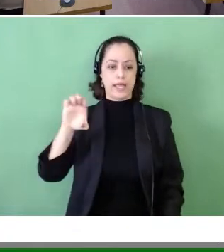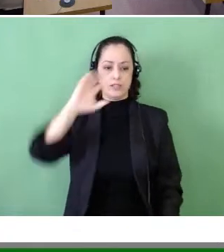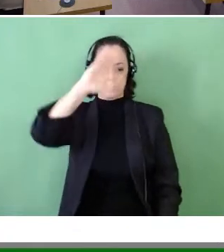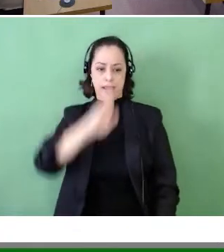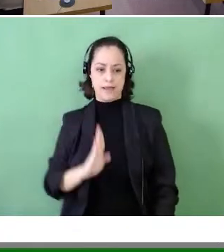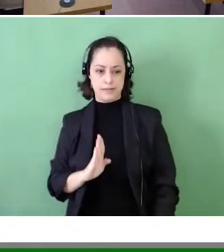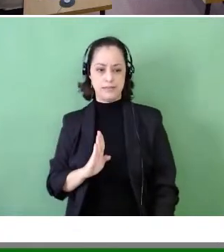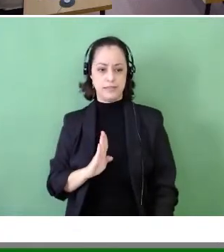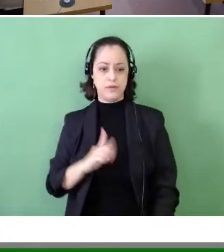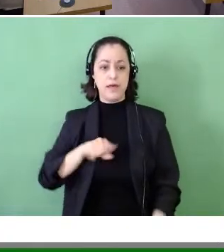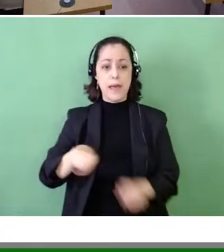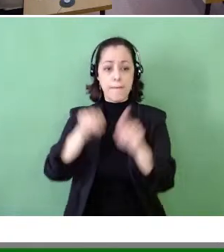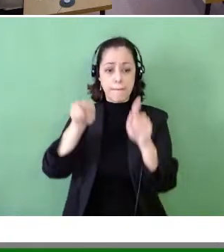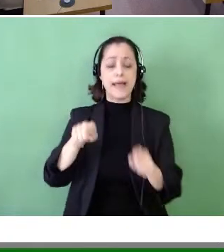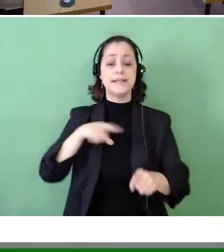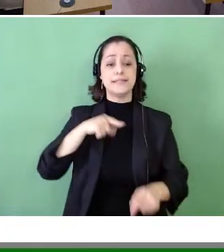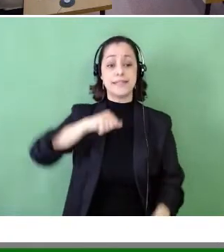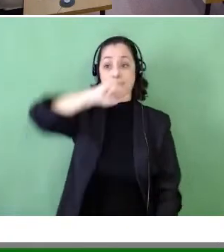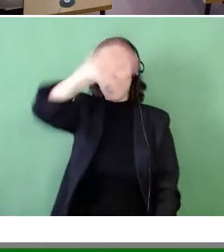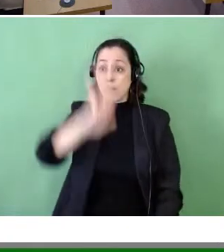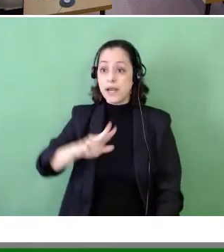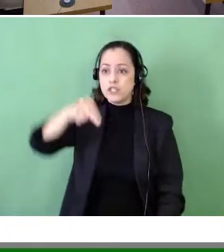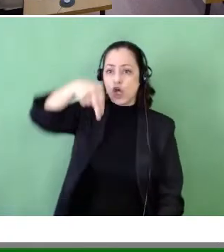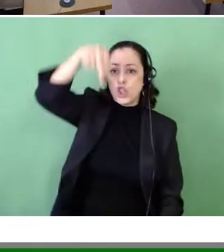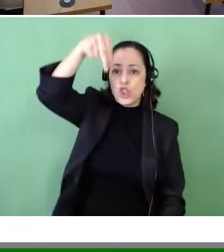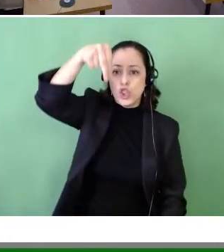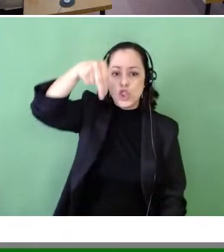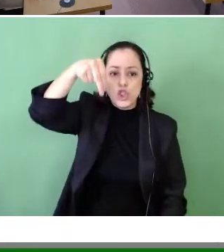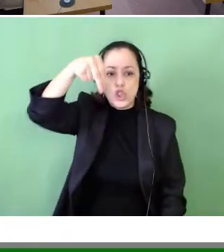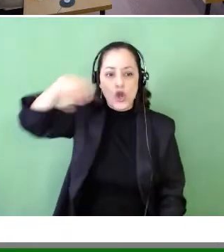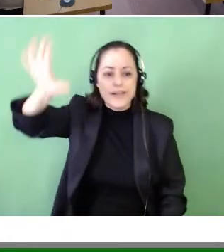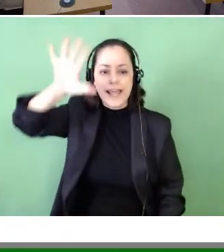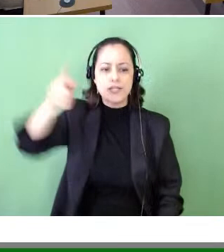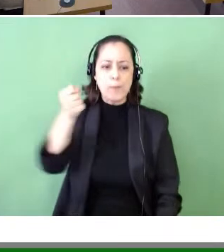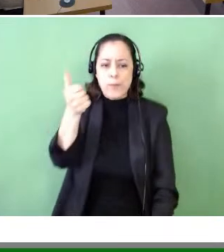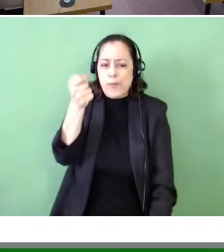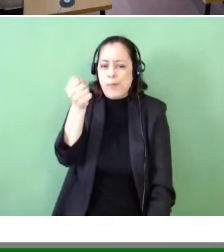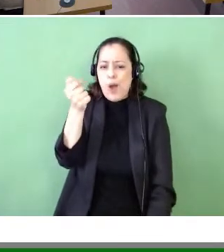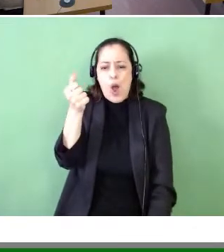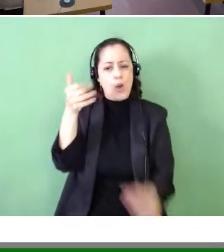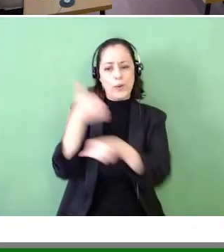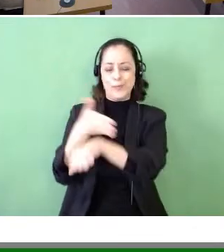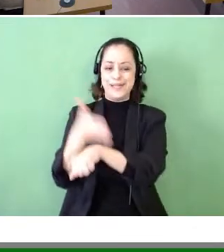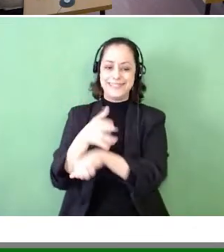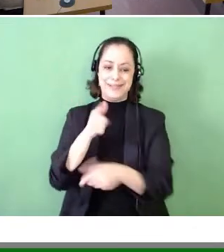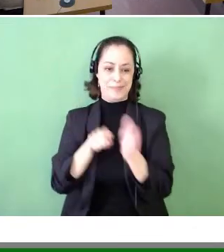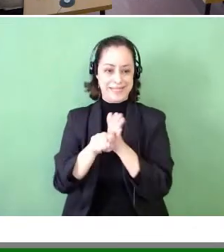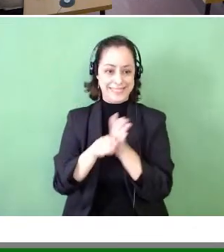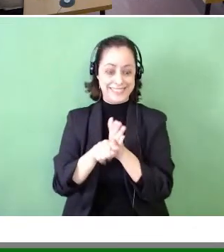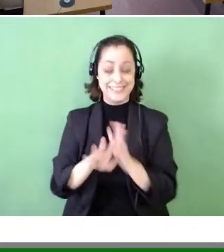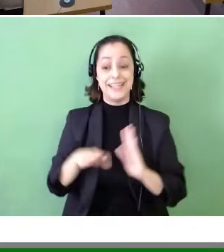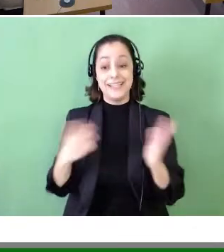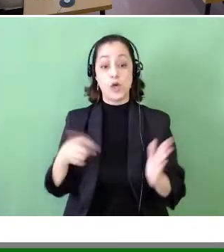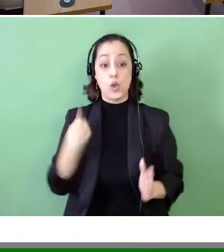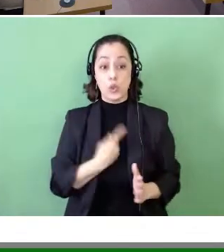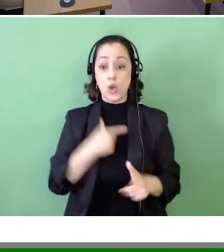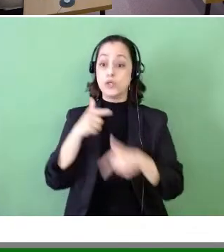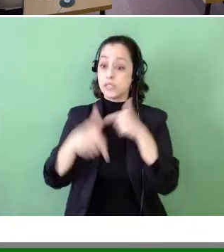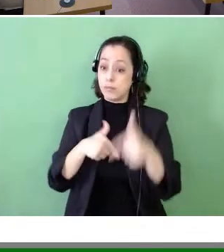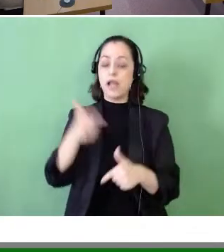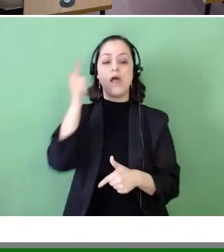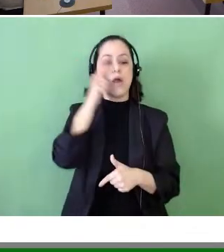o a veces ninguna persona del nordeste y del norte. Y en este trabajo tenemos todas las